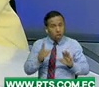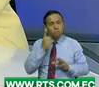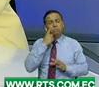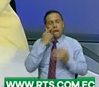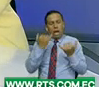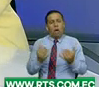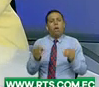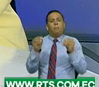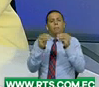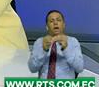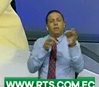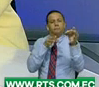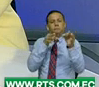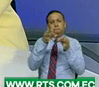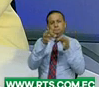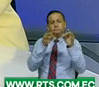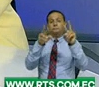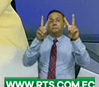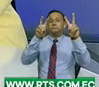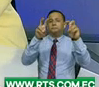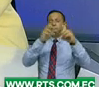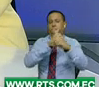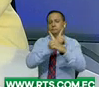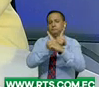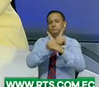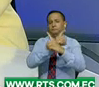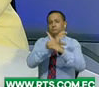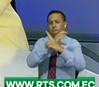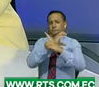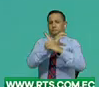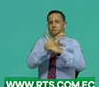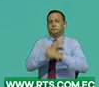segunda parte del especial carnes a fraudulentos